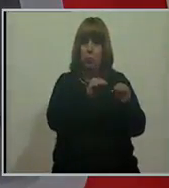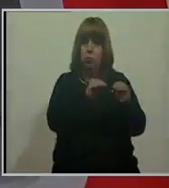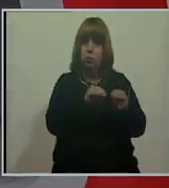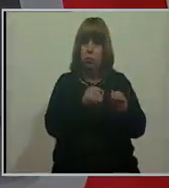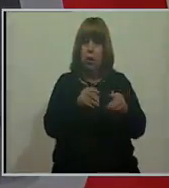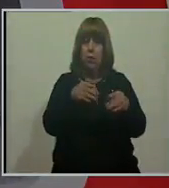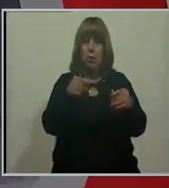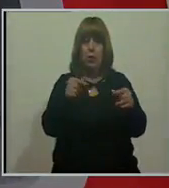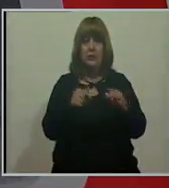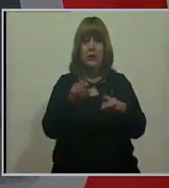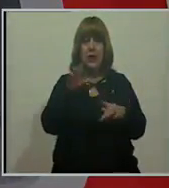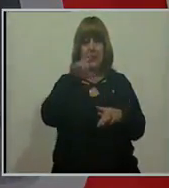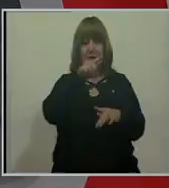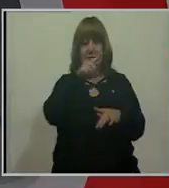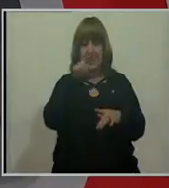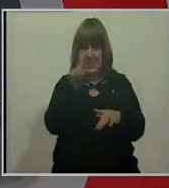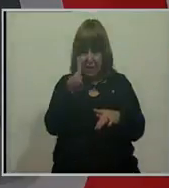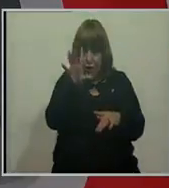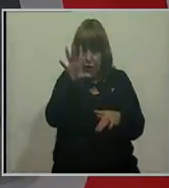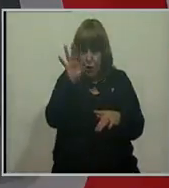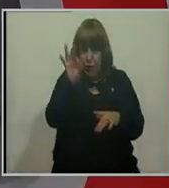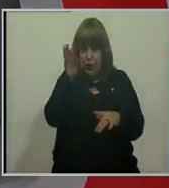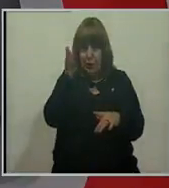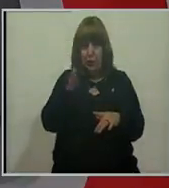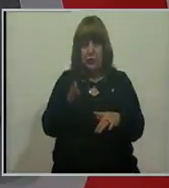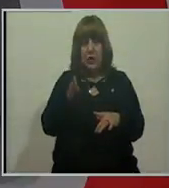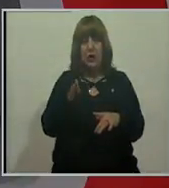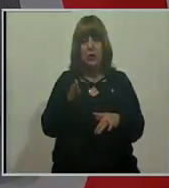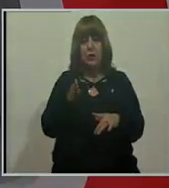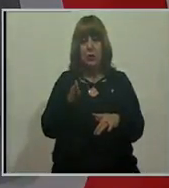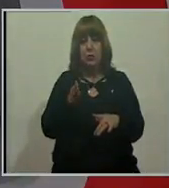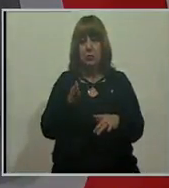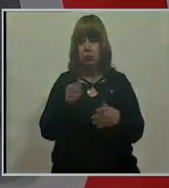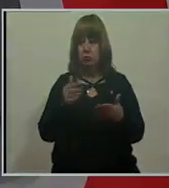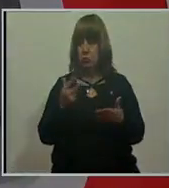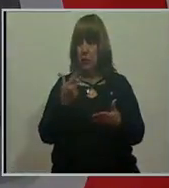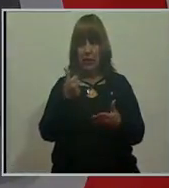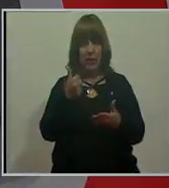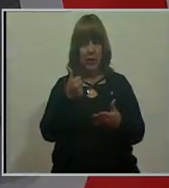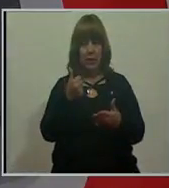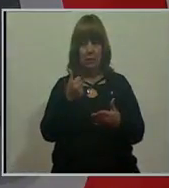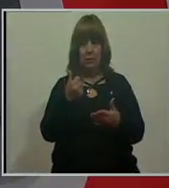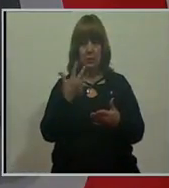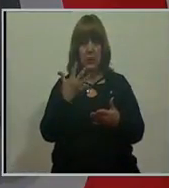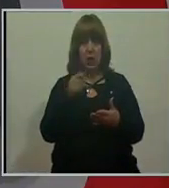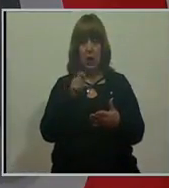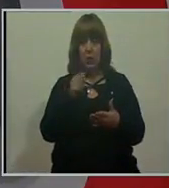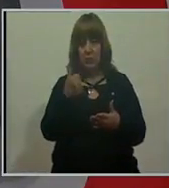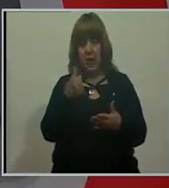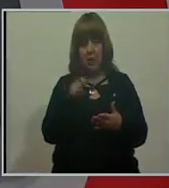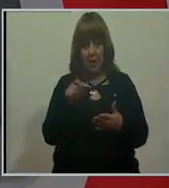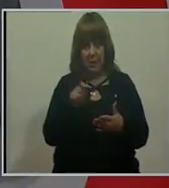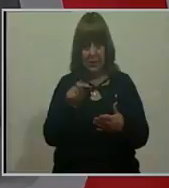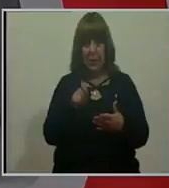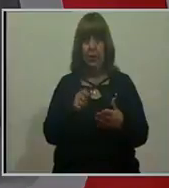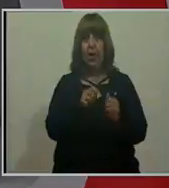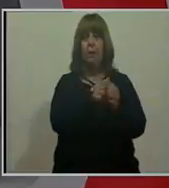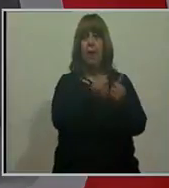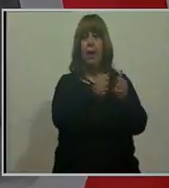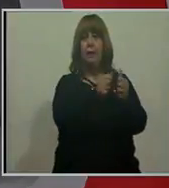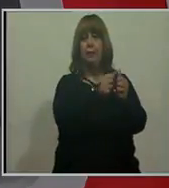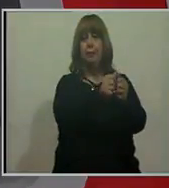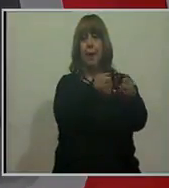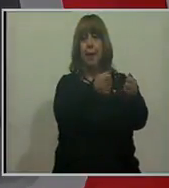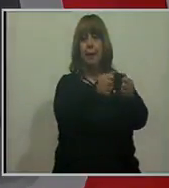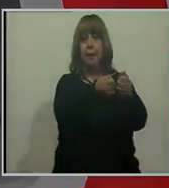la bolsa aumentó un 150% en lo que va de 2018 y a esto se deben tantos aumentos en el pan que hemos visto. Hay algunos que los